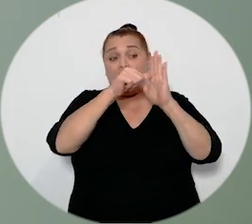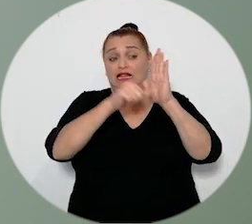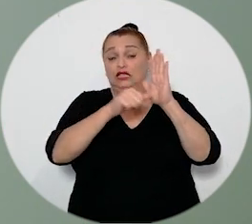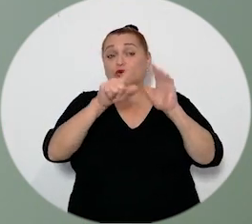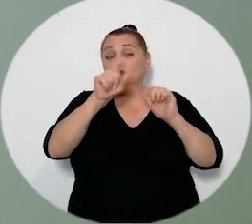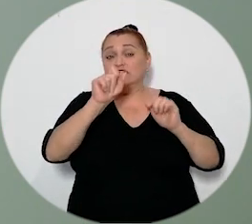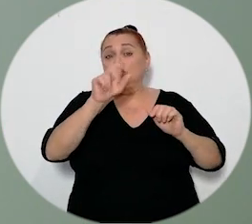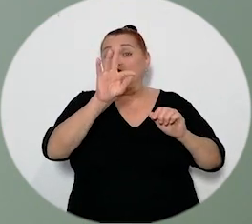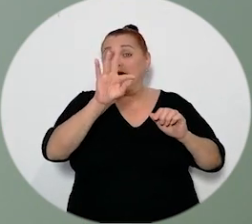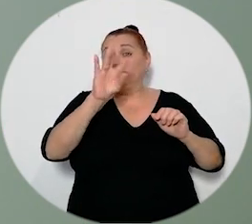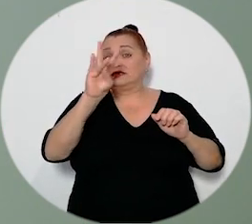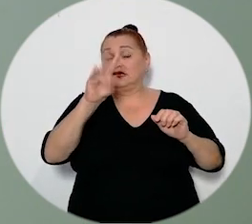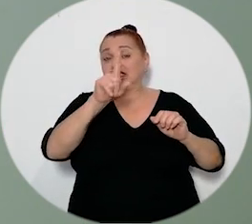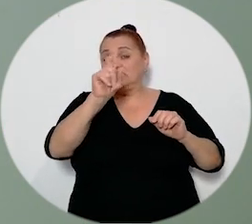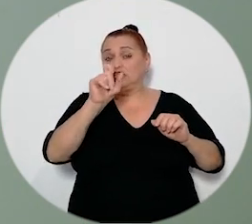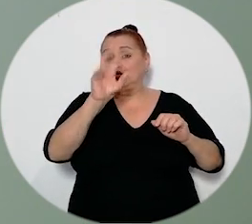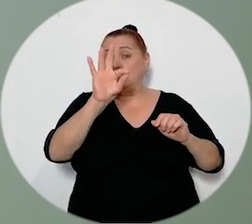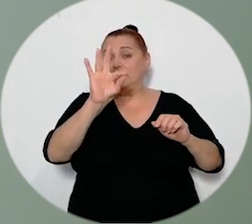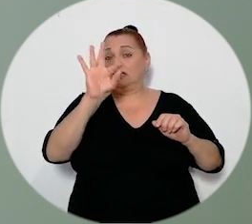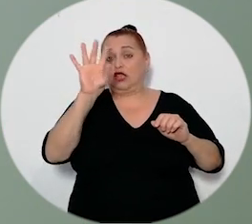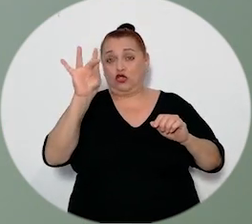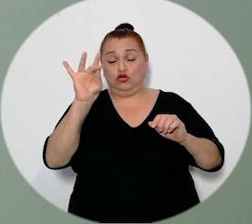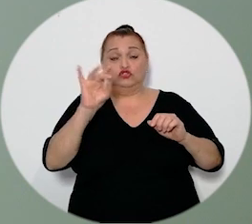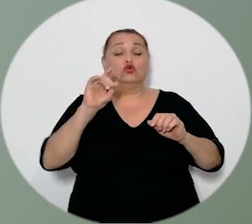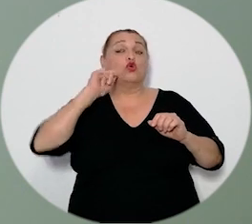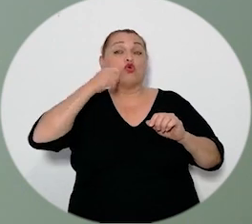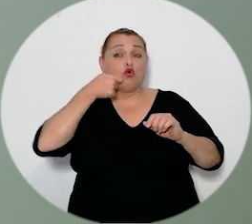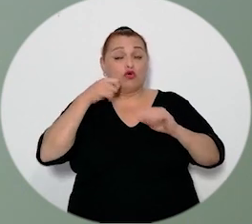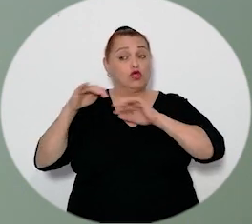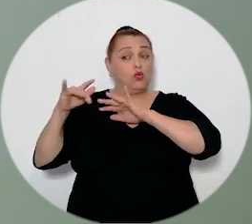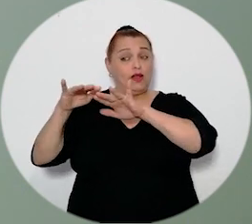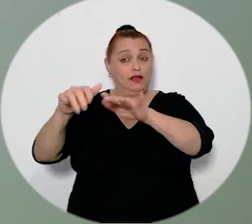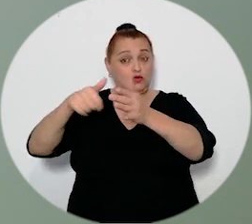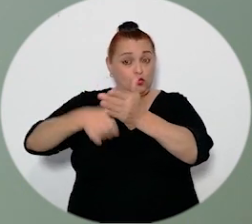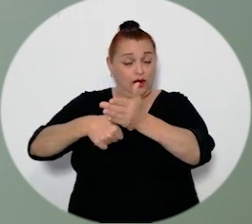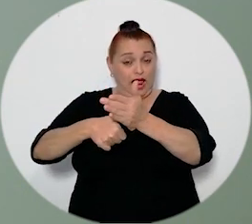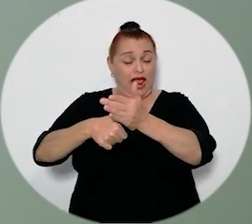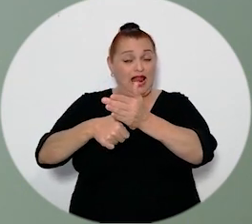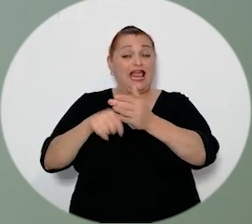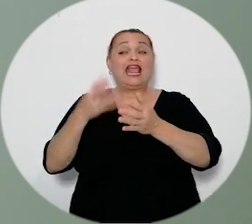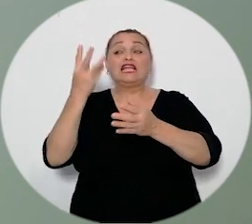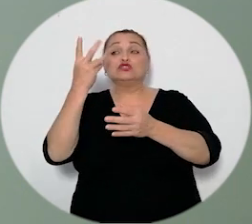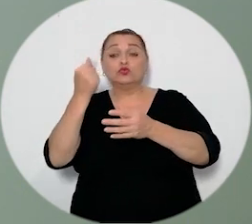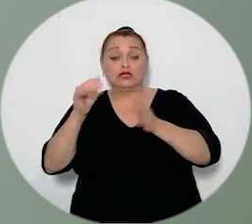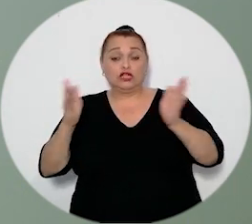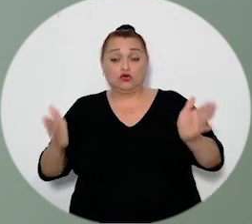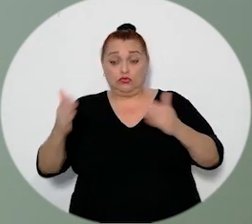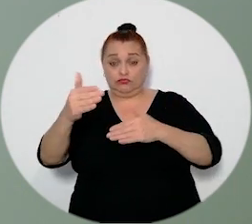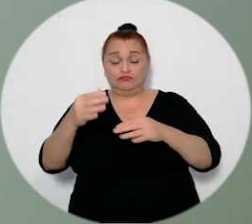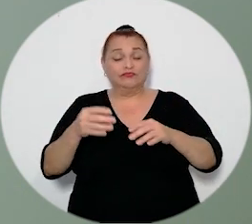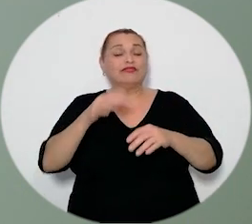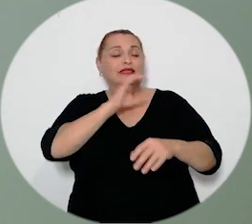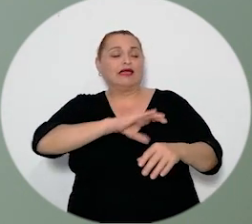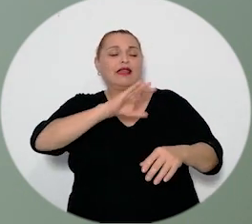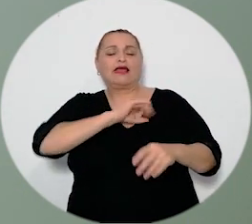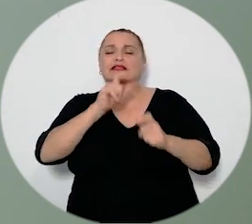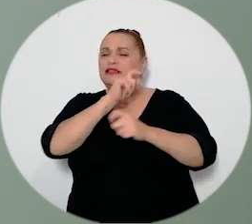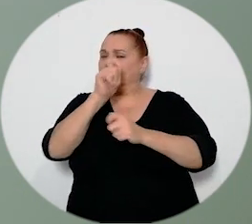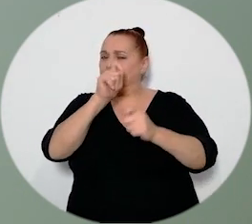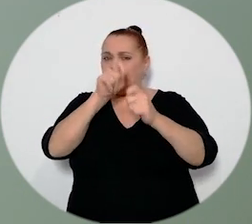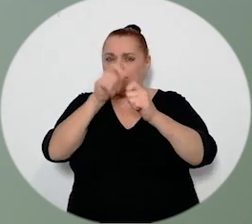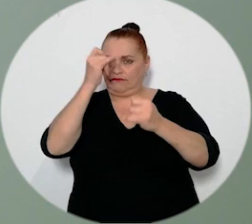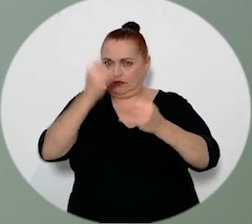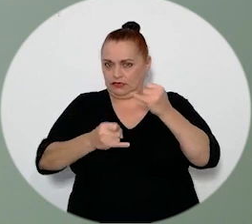artículos 197 y 198 del Código Electoral, el escrutinio de las juntas receptoras de votos tiene un carácter definitivo.